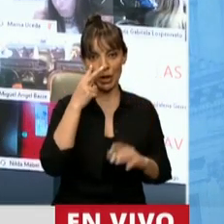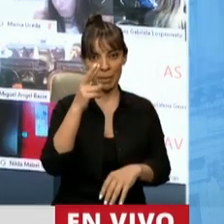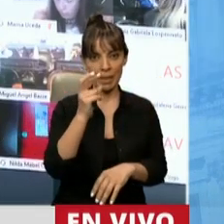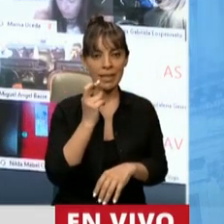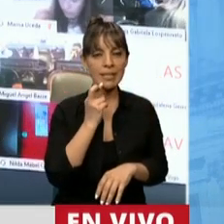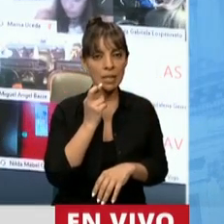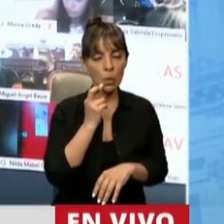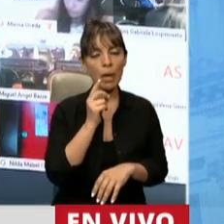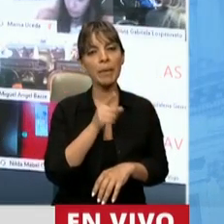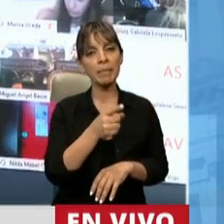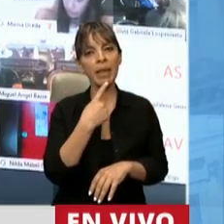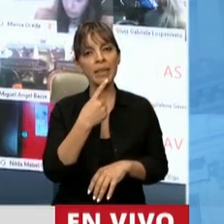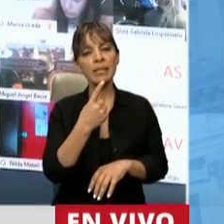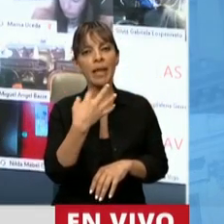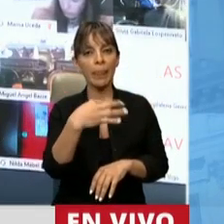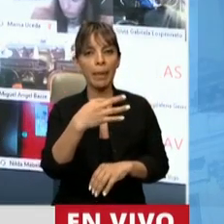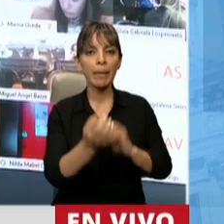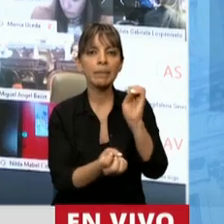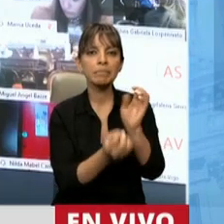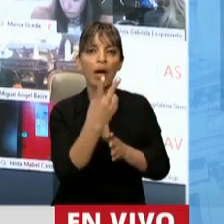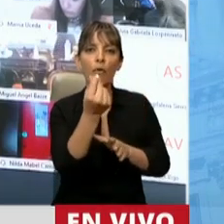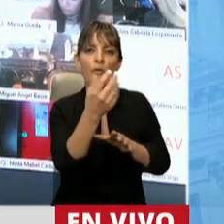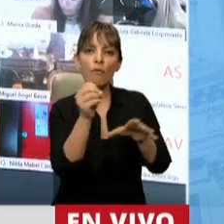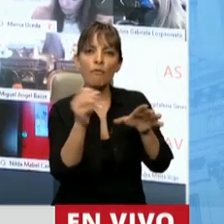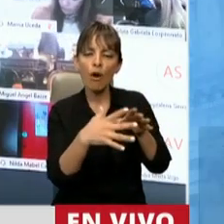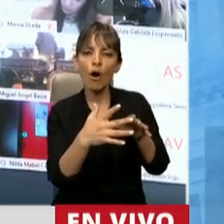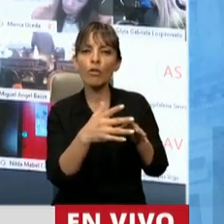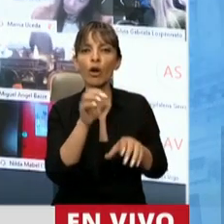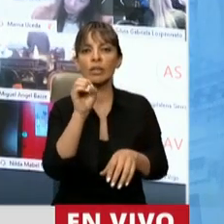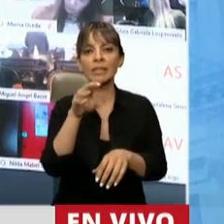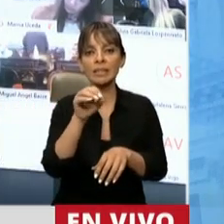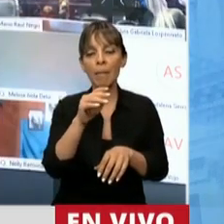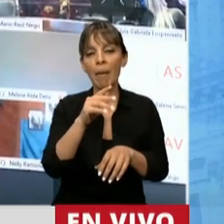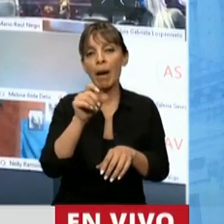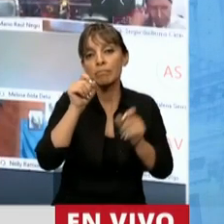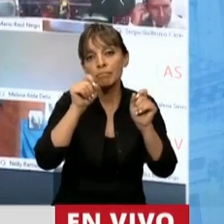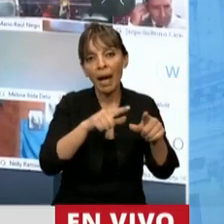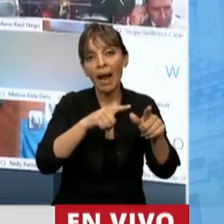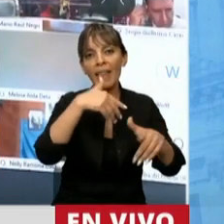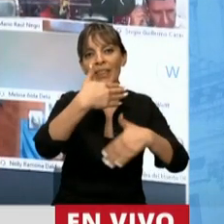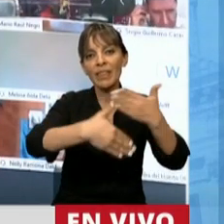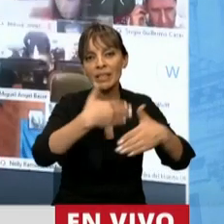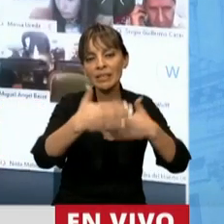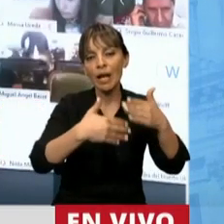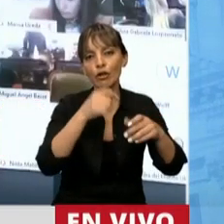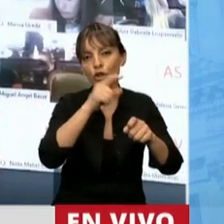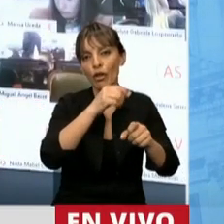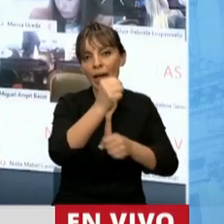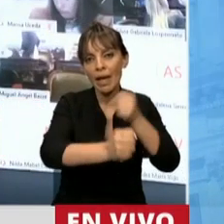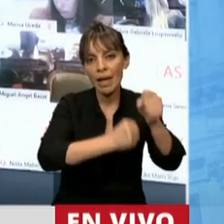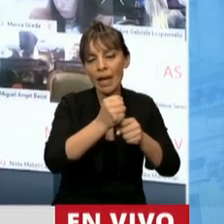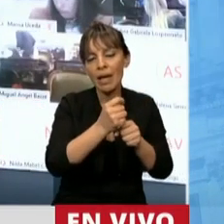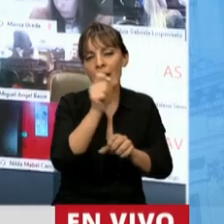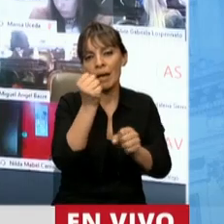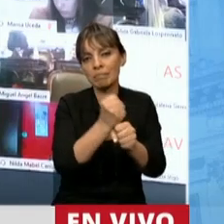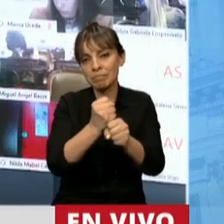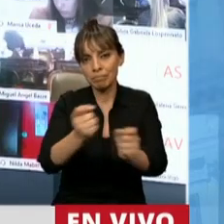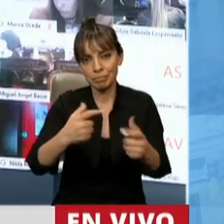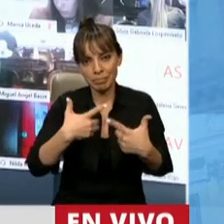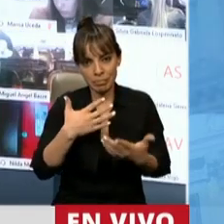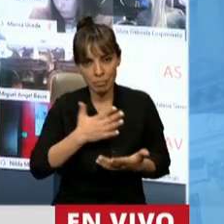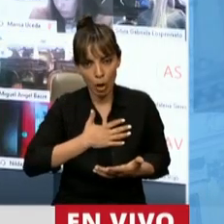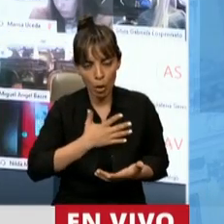había creado un fondo fiduciario que se llamaba para el desarrollo del capital emprendedor, y